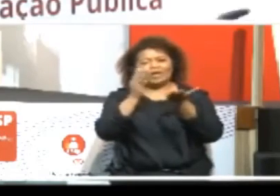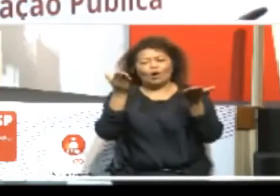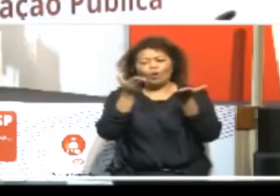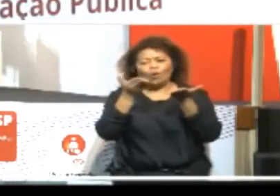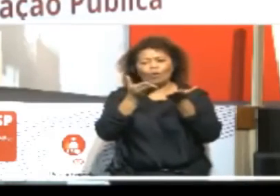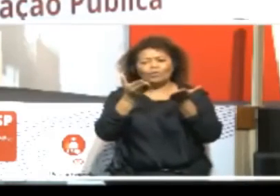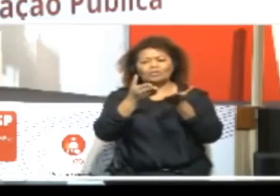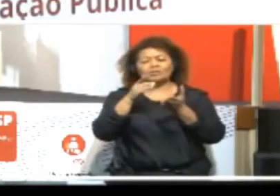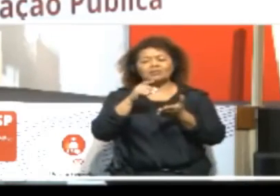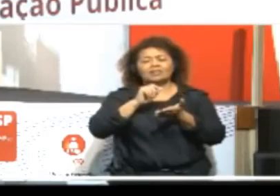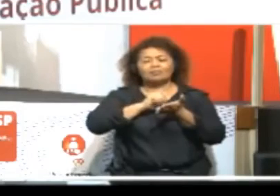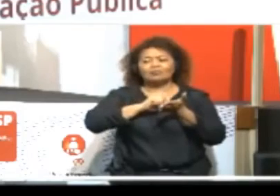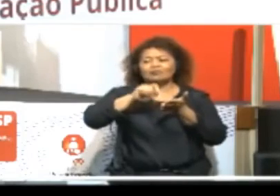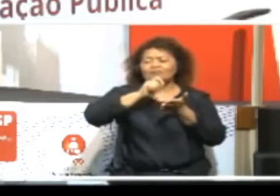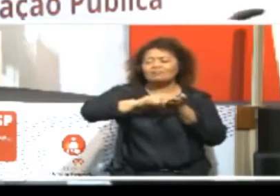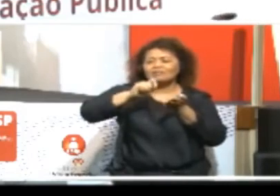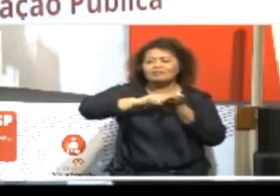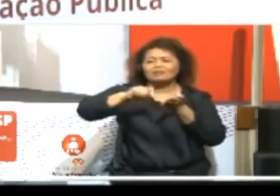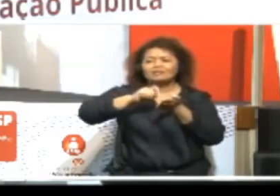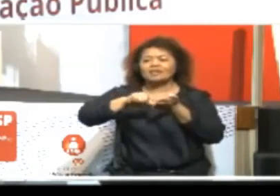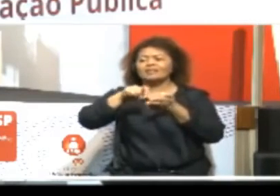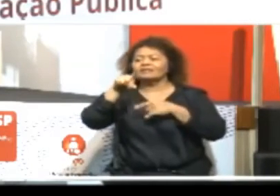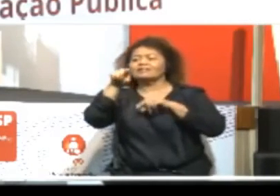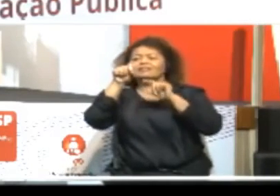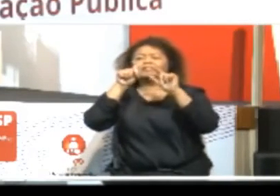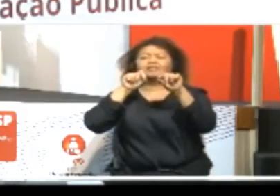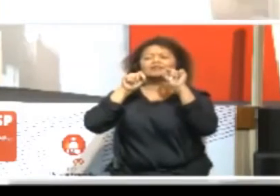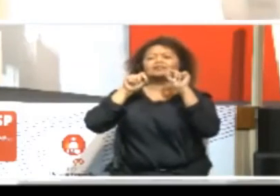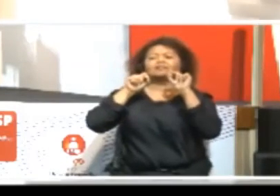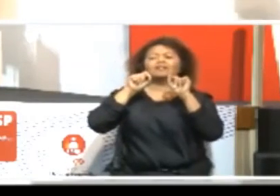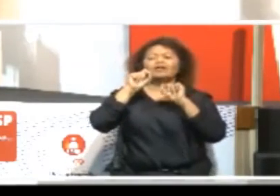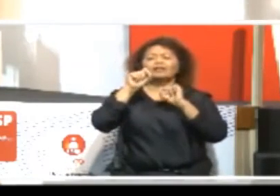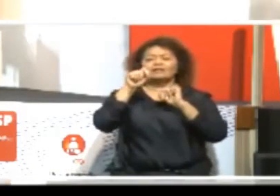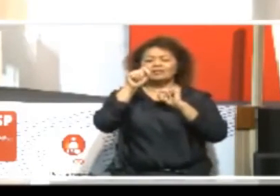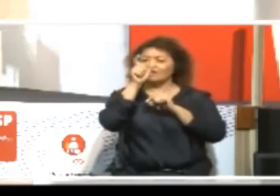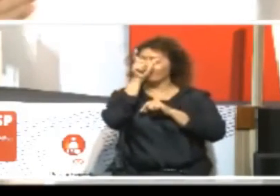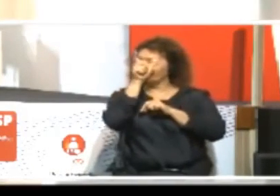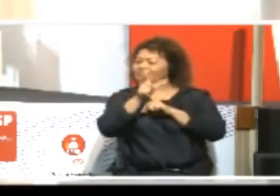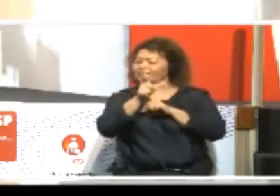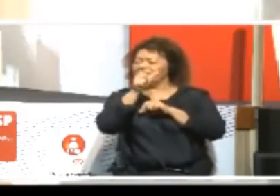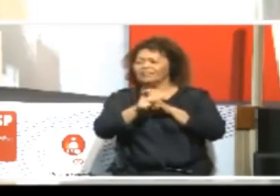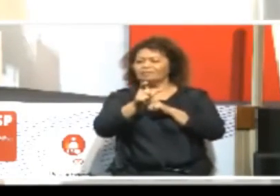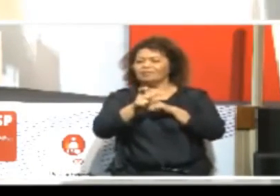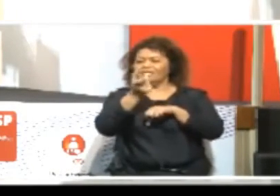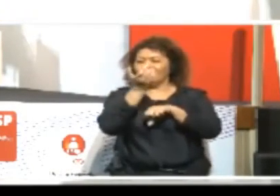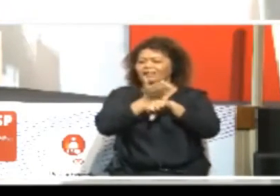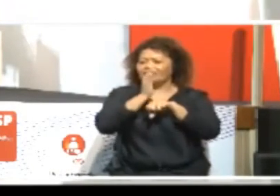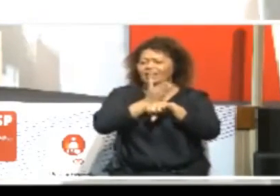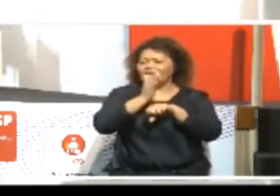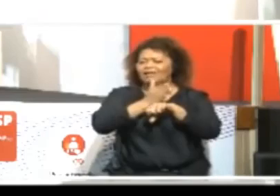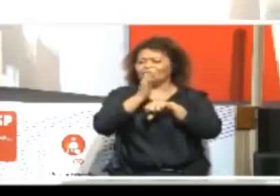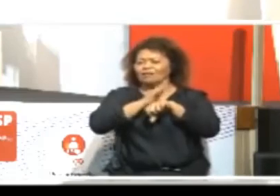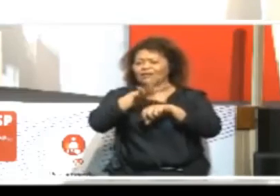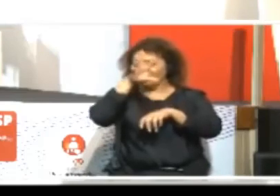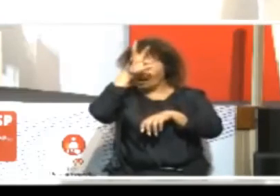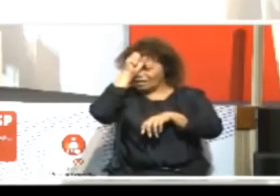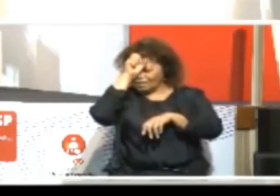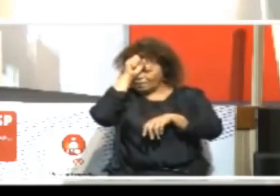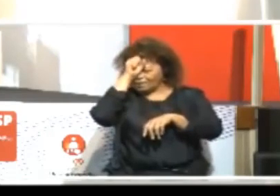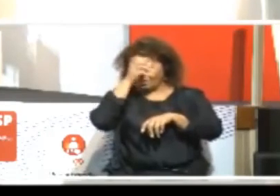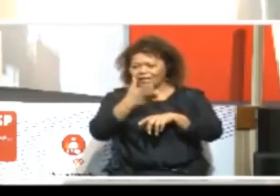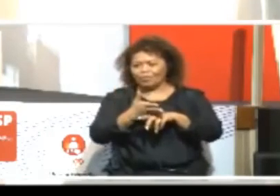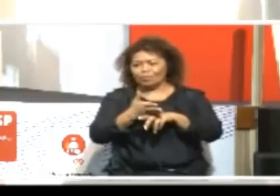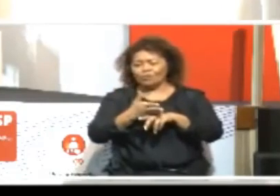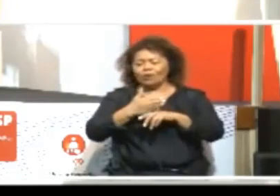ver cómo se desempeñó usted, hay tal indicador de desempeño. Vamos a ver los municipios cómo se están desempeñando, creemos este un indicador